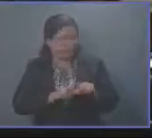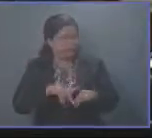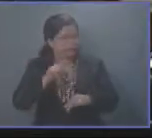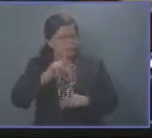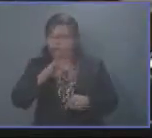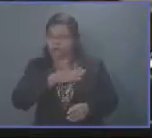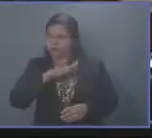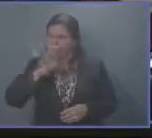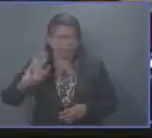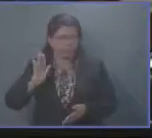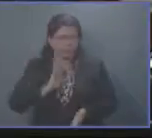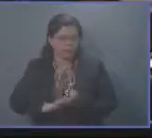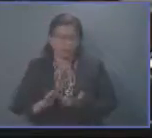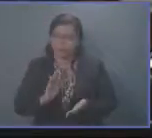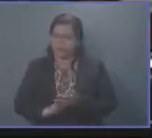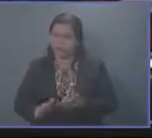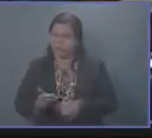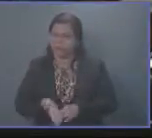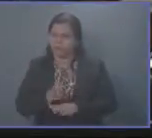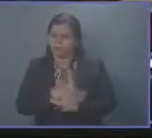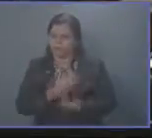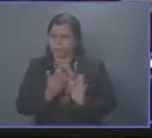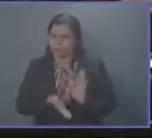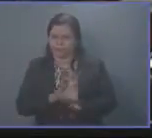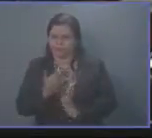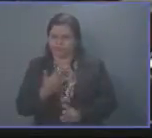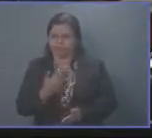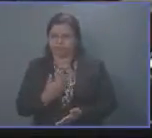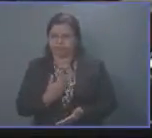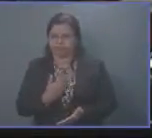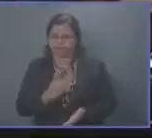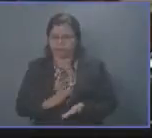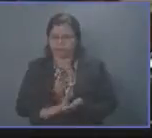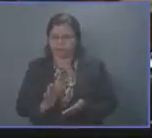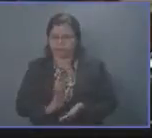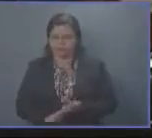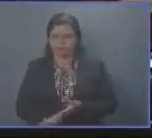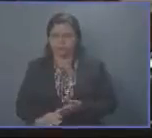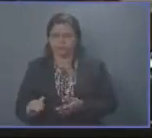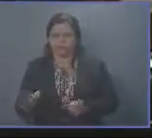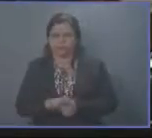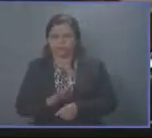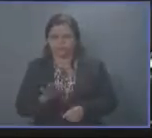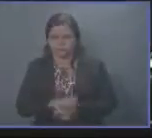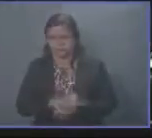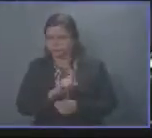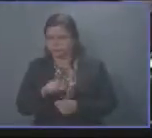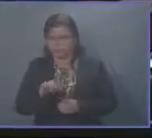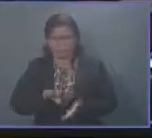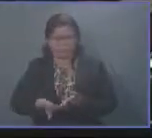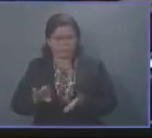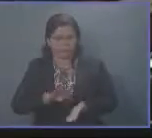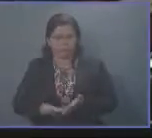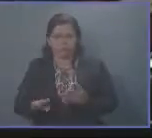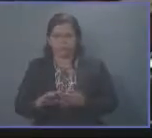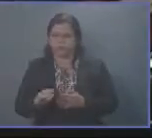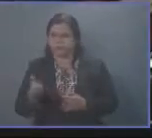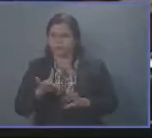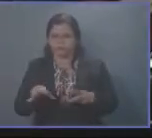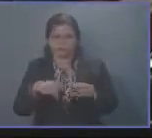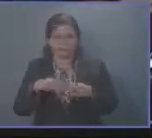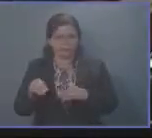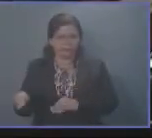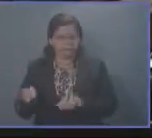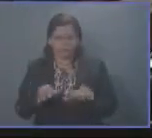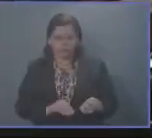pago previamente pactado en la compra en cuotas sobre la cuota total no pagada en vez de aplicarlo sobre